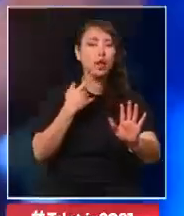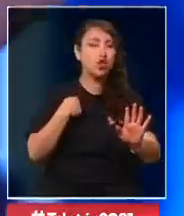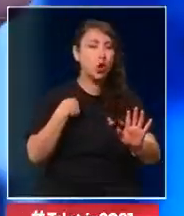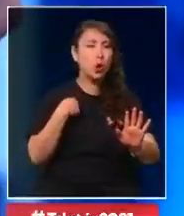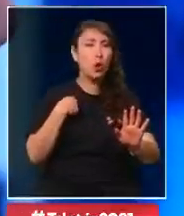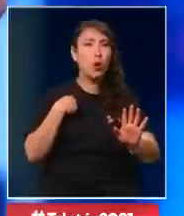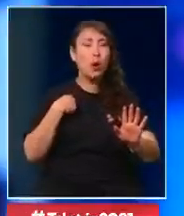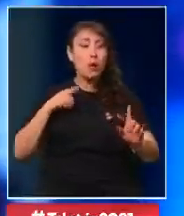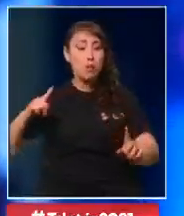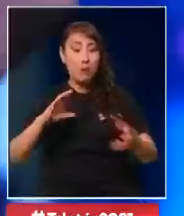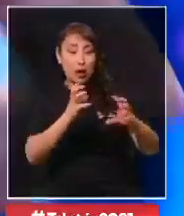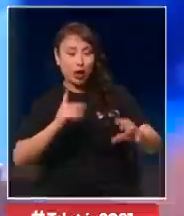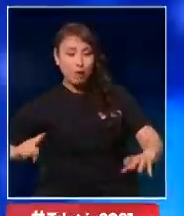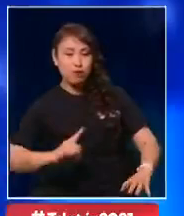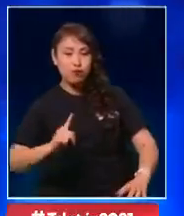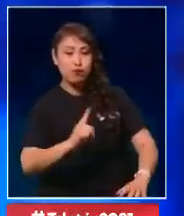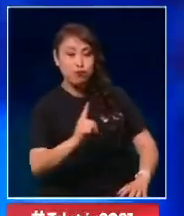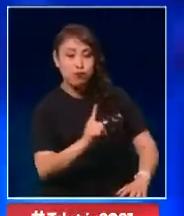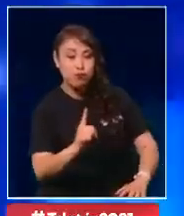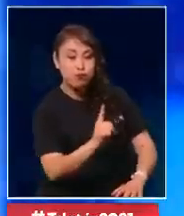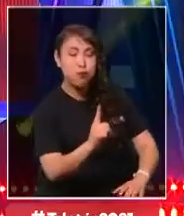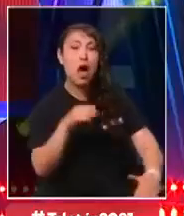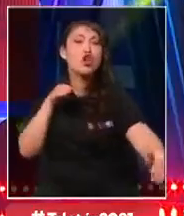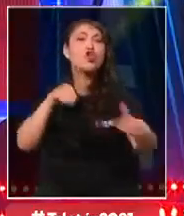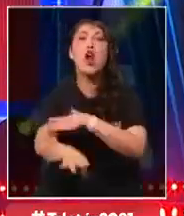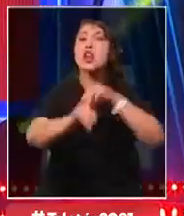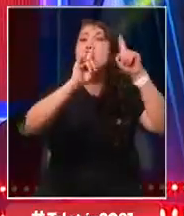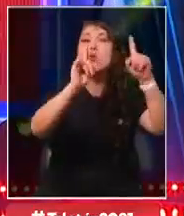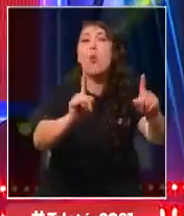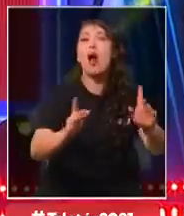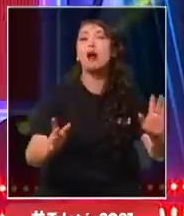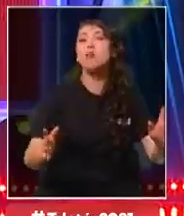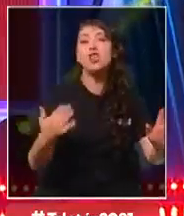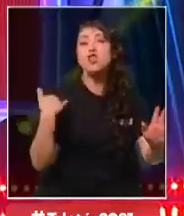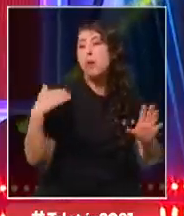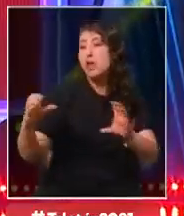buscar pelota y meto el gol igual.